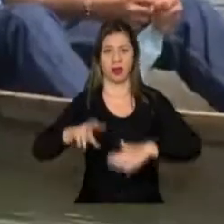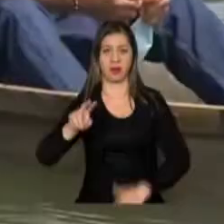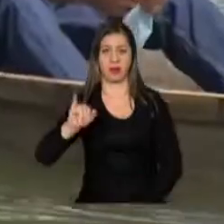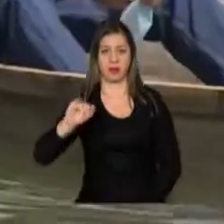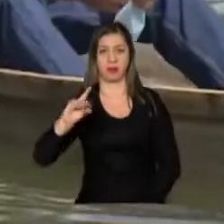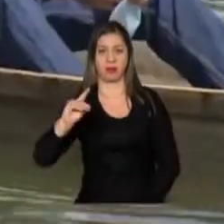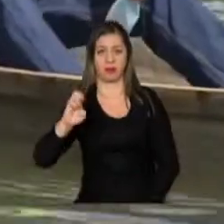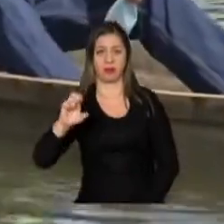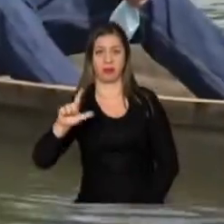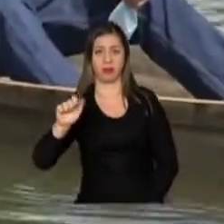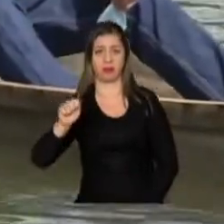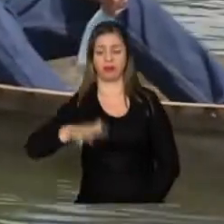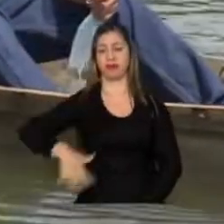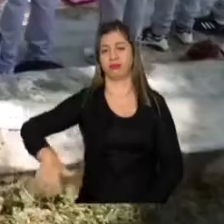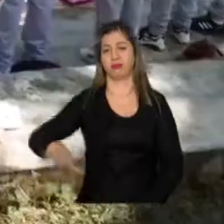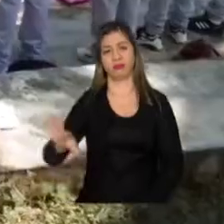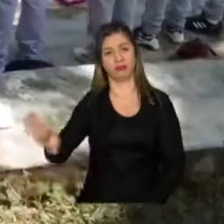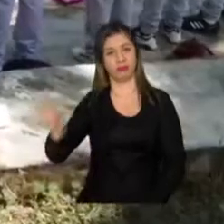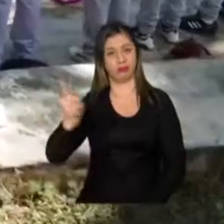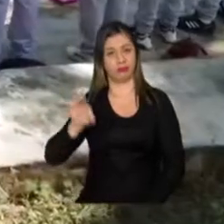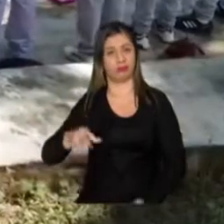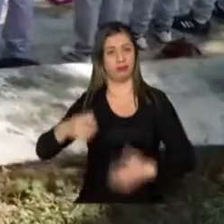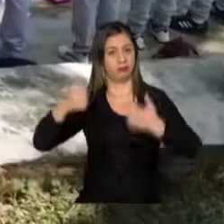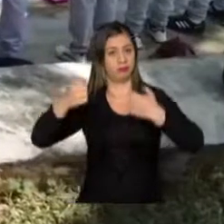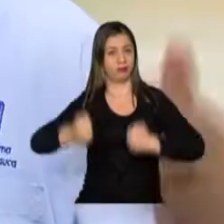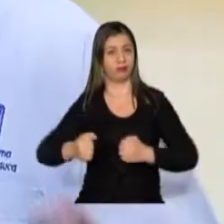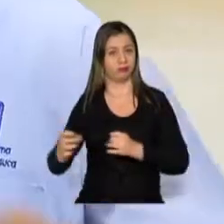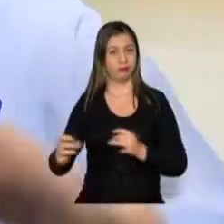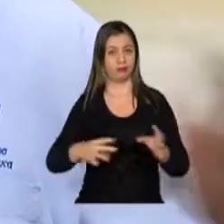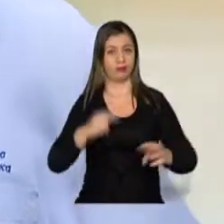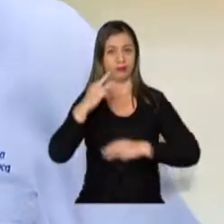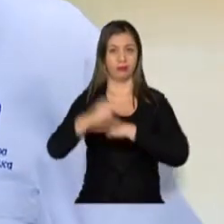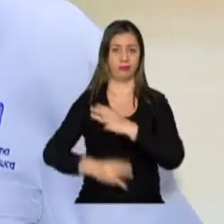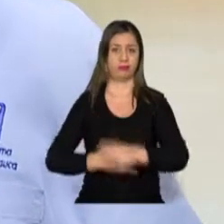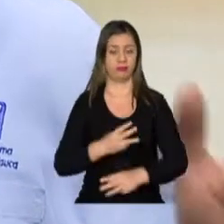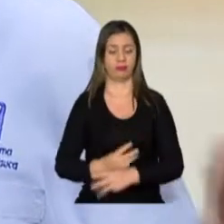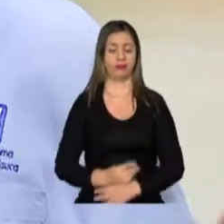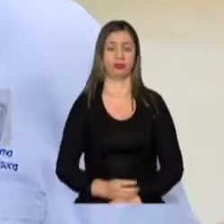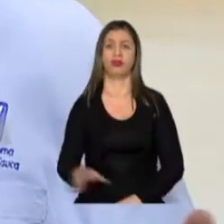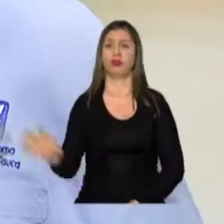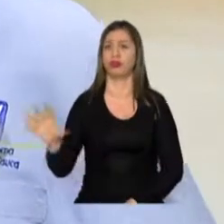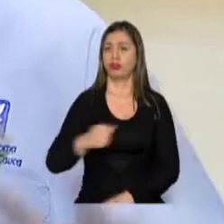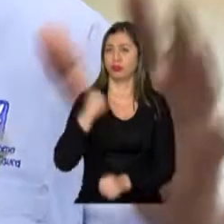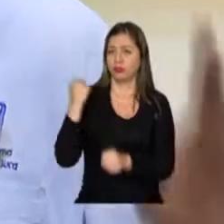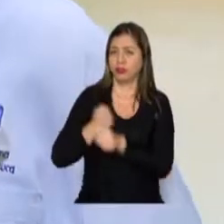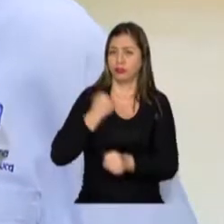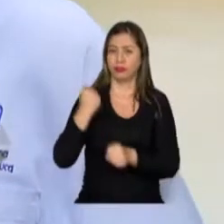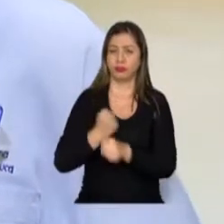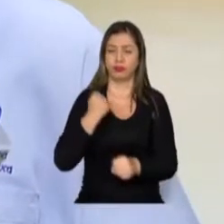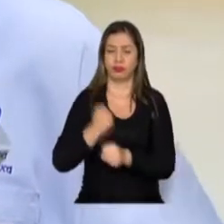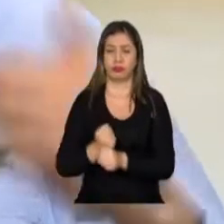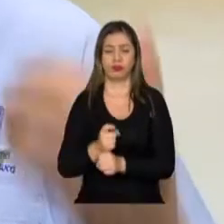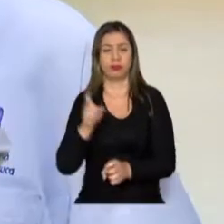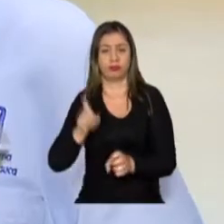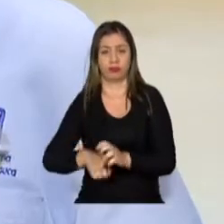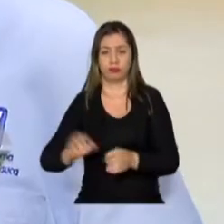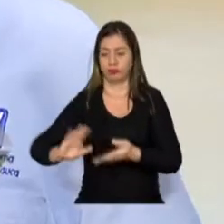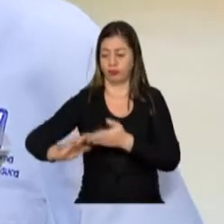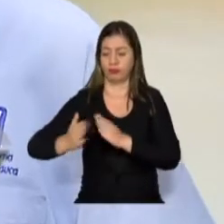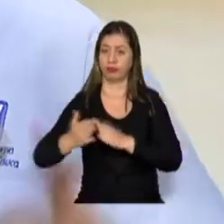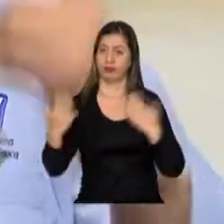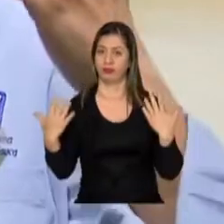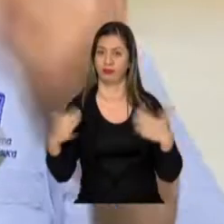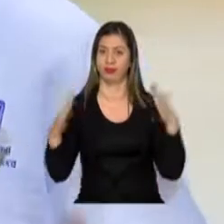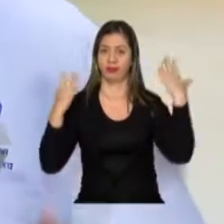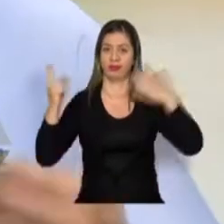Guacarí, que fue escogido para el acto central de esta fecha ambiental. Estamos todos los funcionarios de la corporación con las comunidades celebrando este